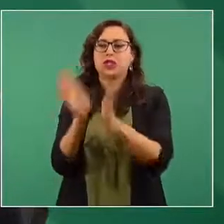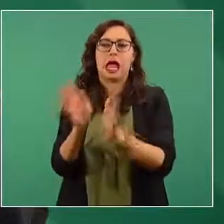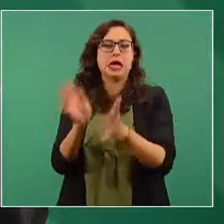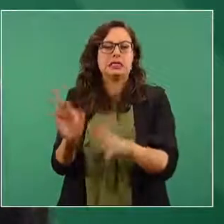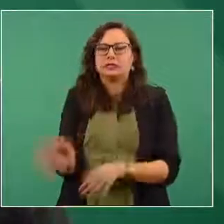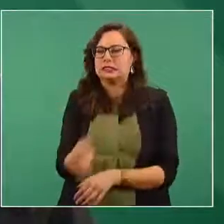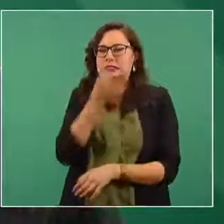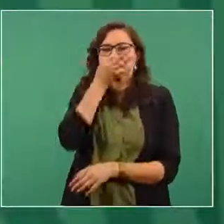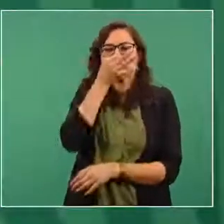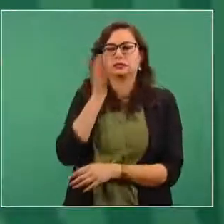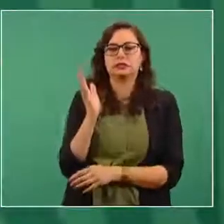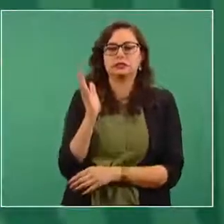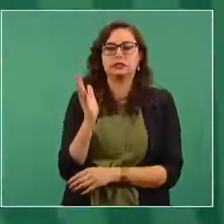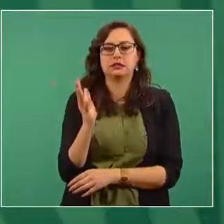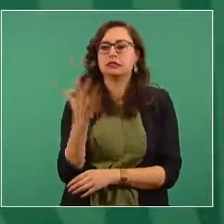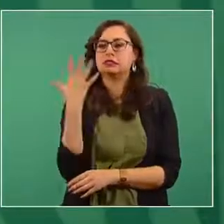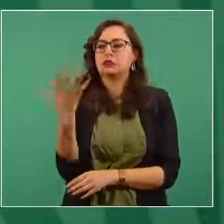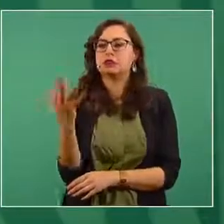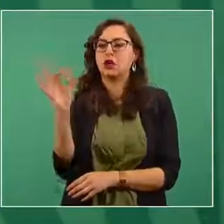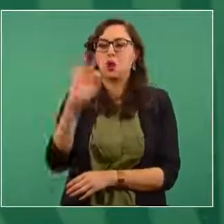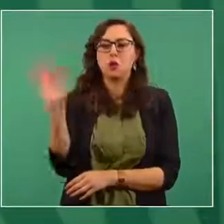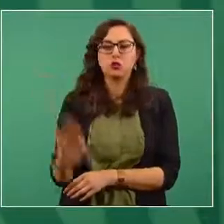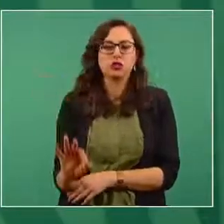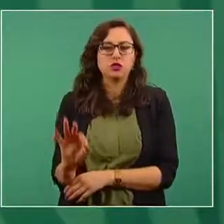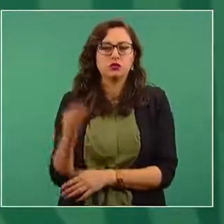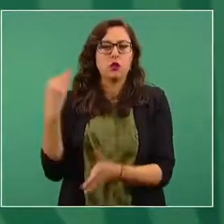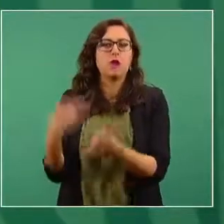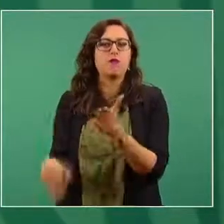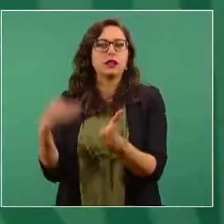pequeño de doble dosis.